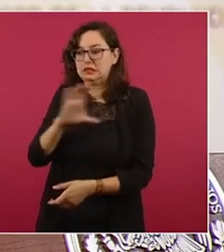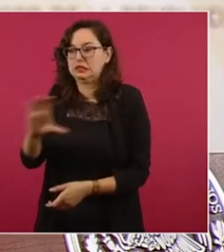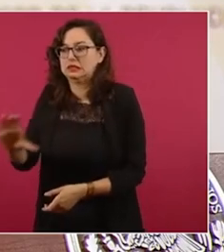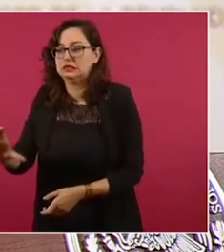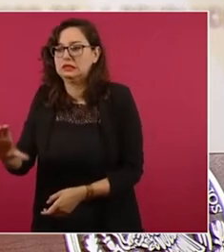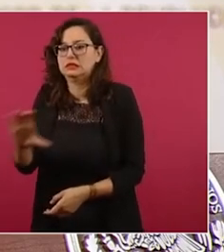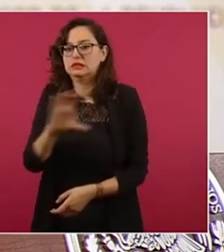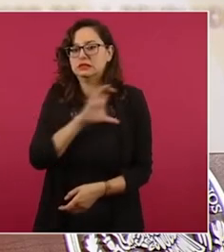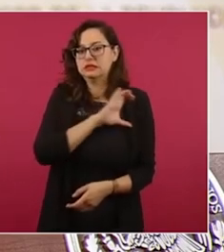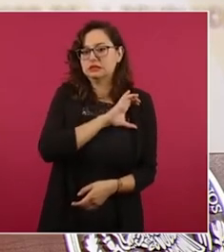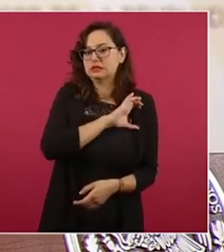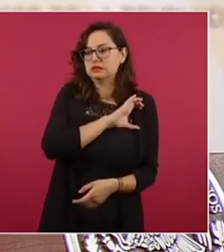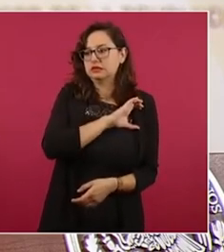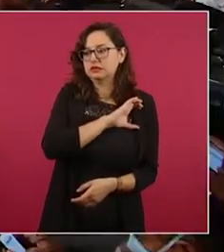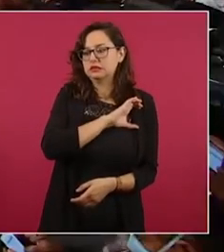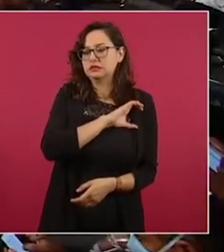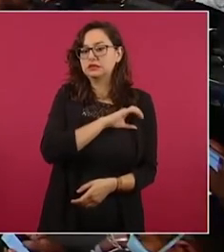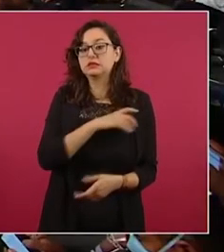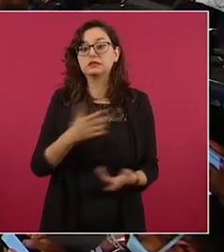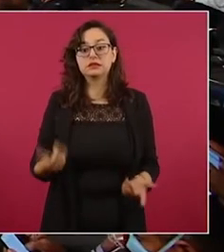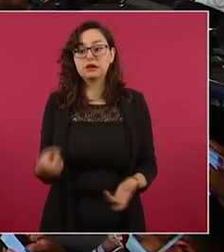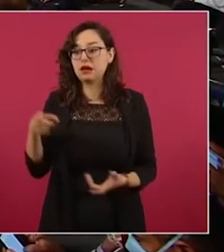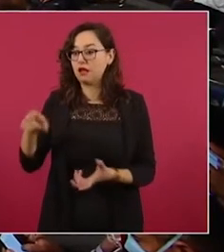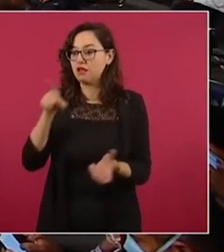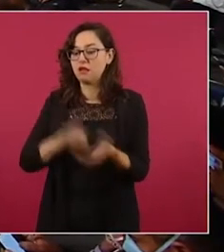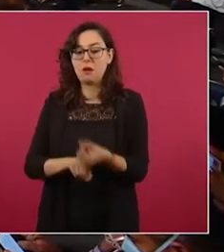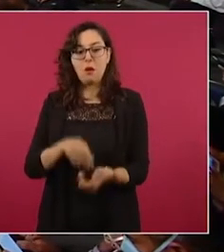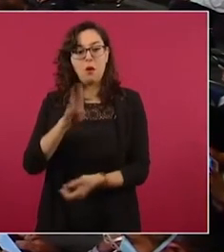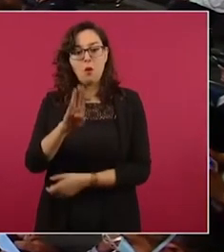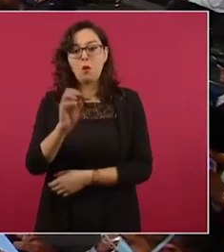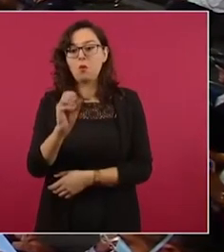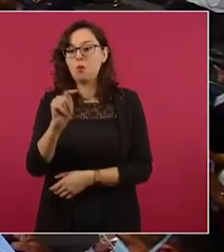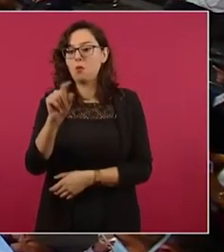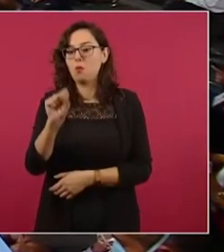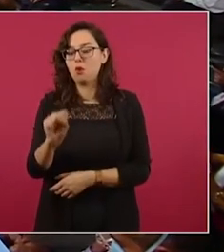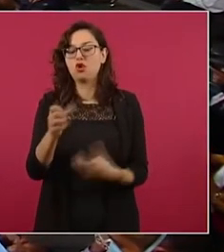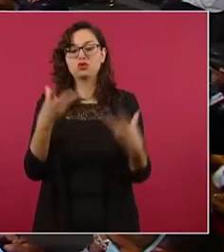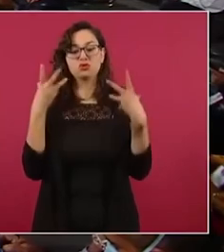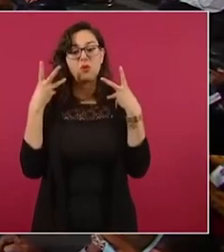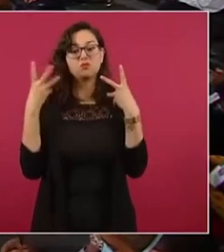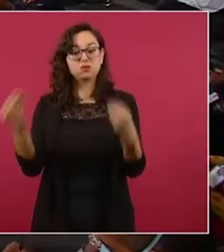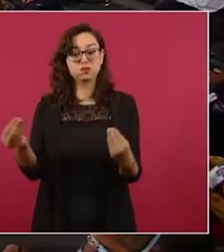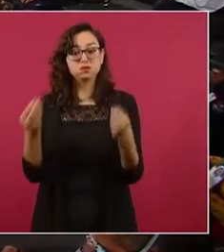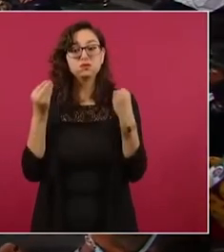¿Cómo les llaman a eso? Bots, ¿sí?